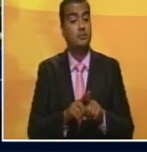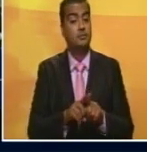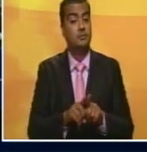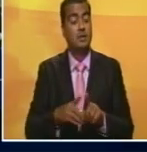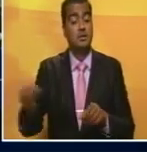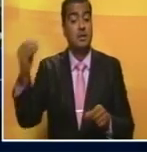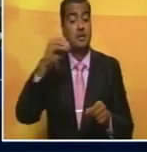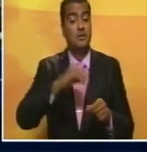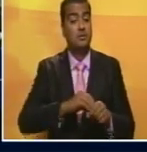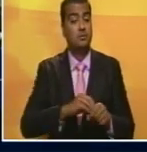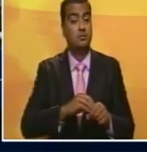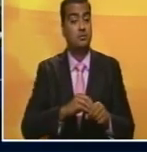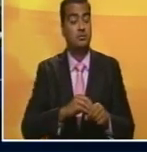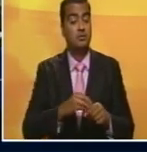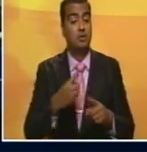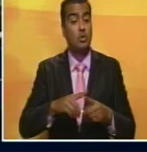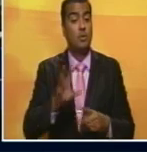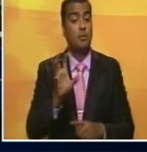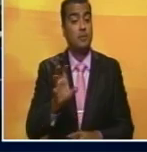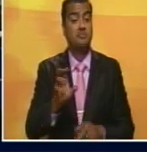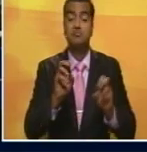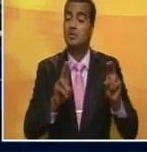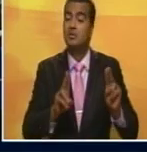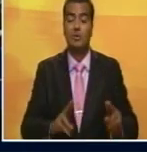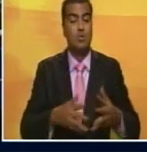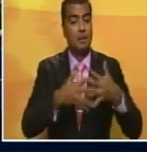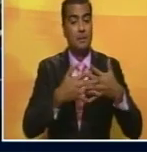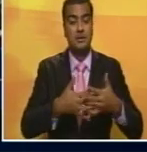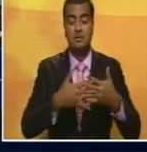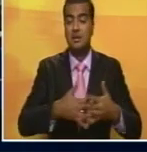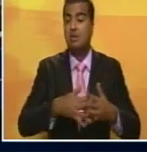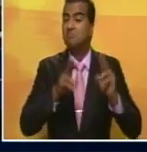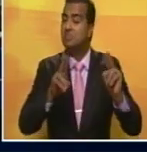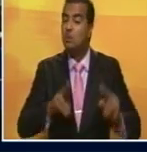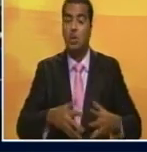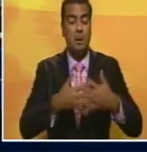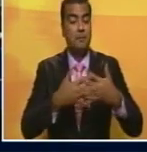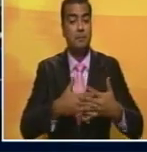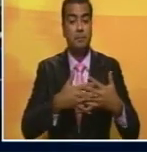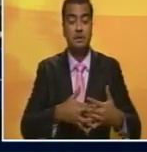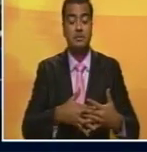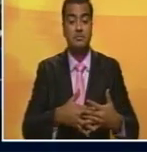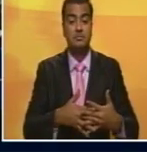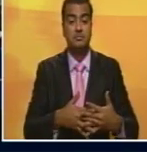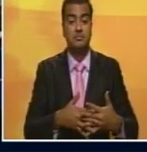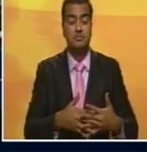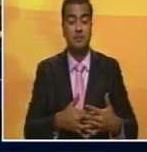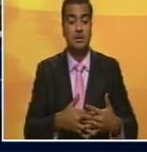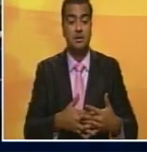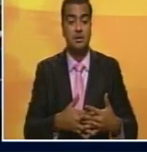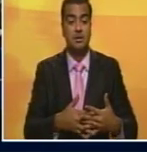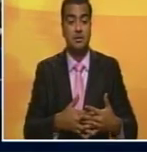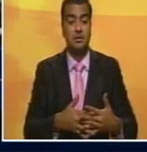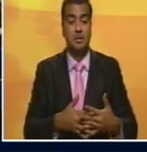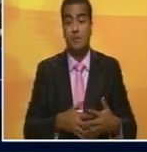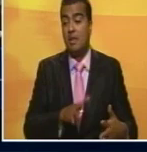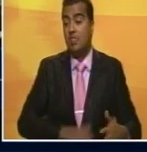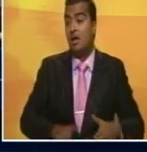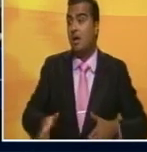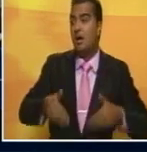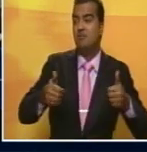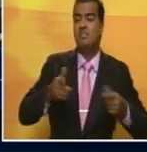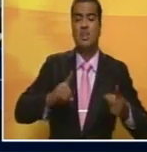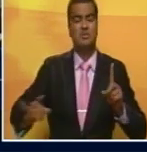esa intervención, ningún empresario, ninguna empresa quedaría exento o a salvo de